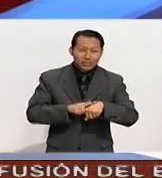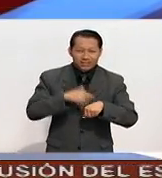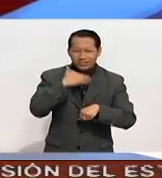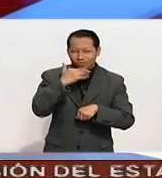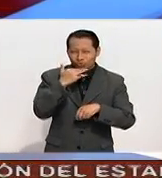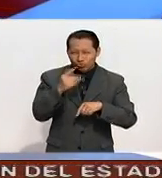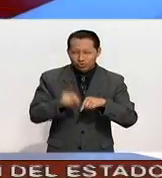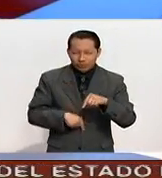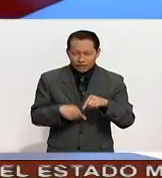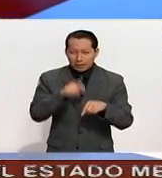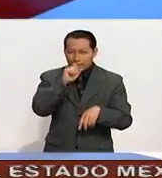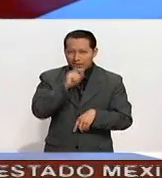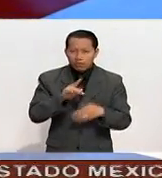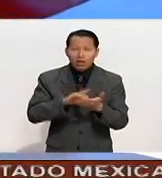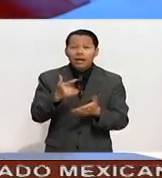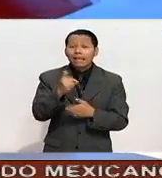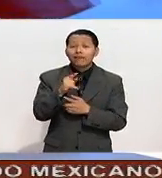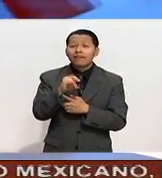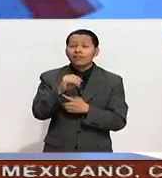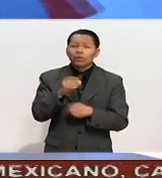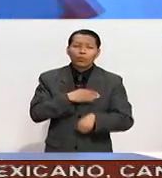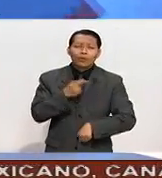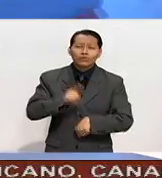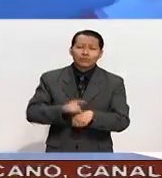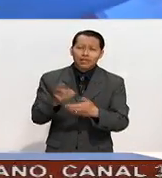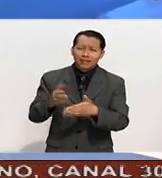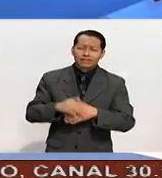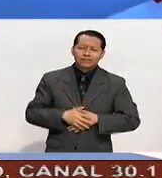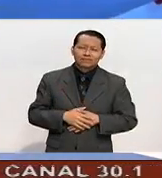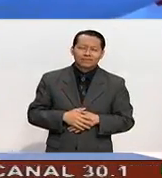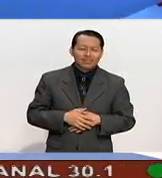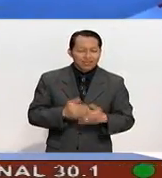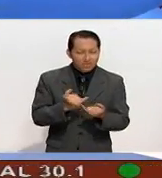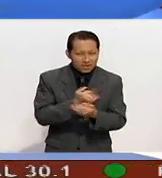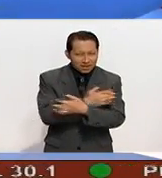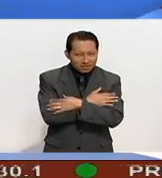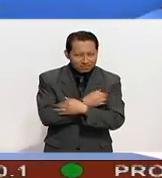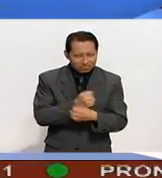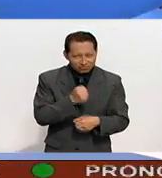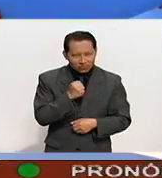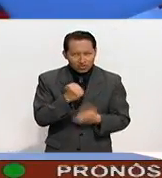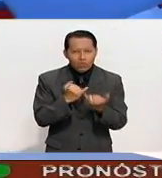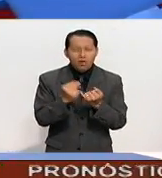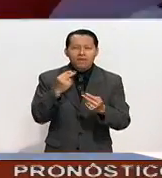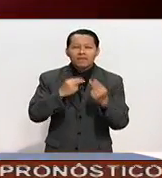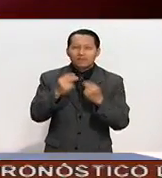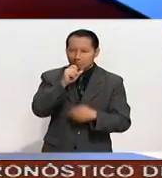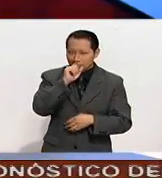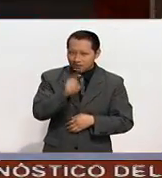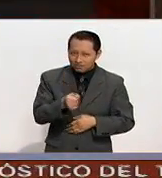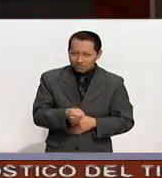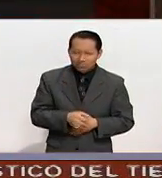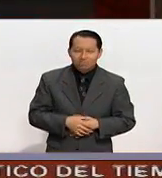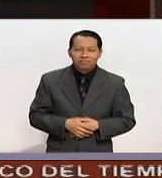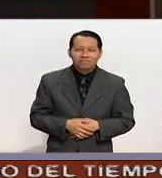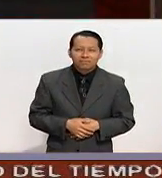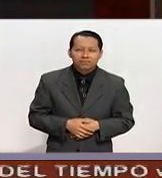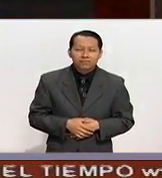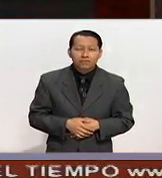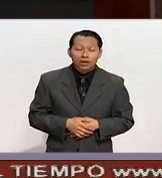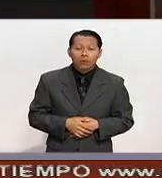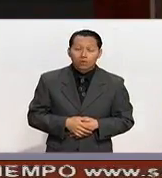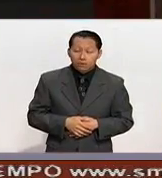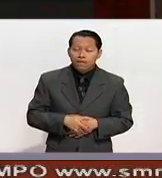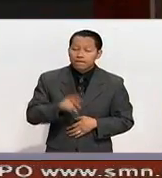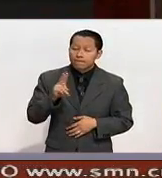de Diputados. Gracias, Gilberto. Un fuerte abrazo, excelente día. Un fuerte abrazo, Omar. Un saludo a todo el auditorio de México al día. Larga la